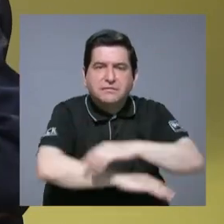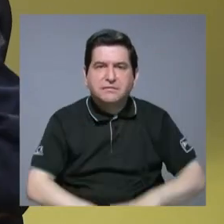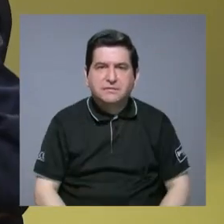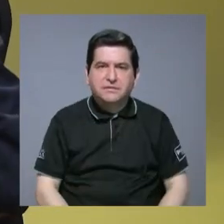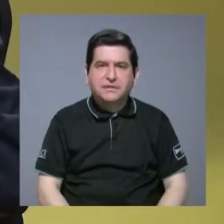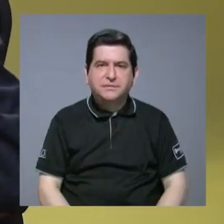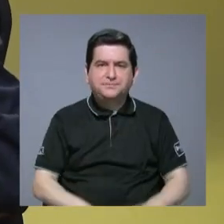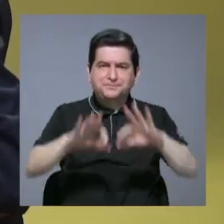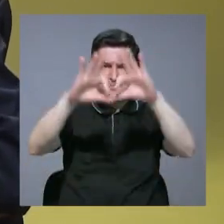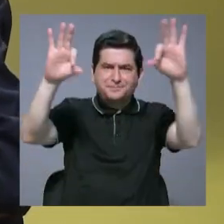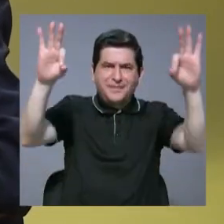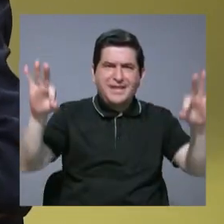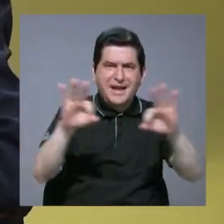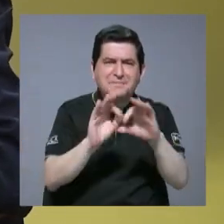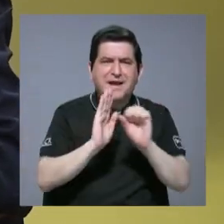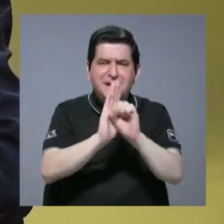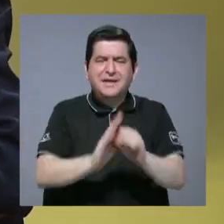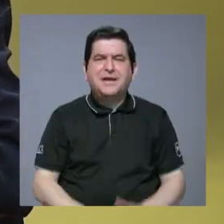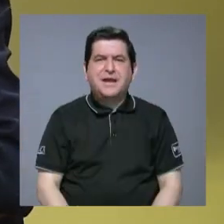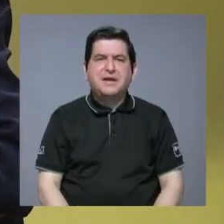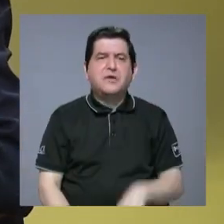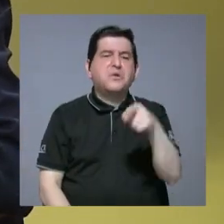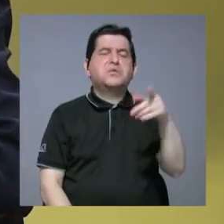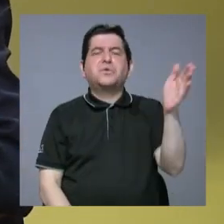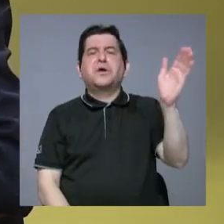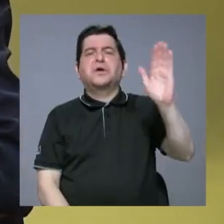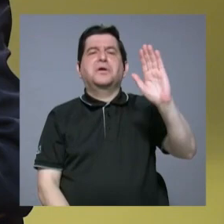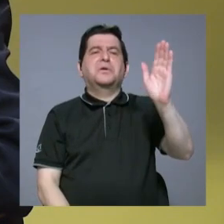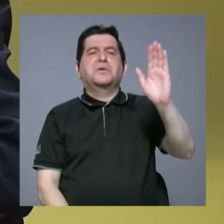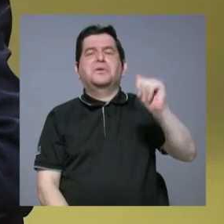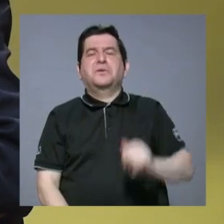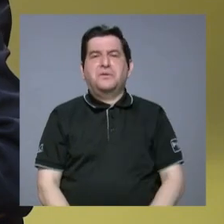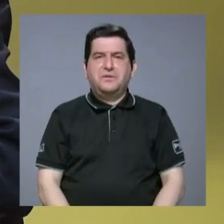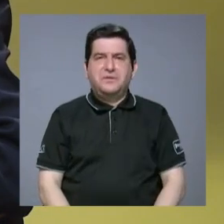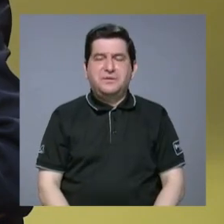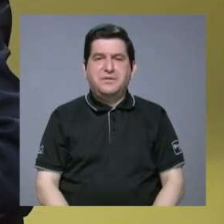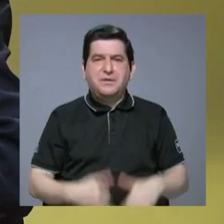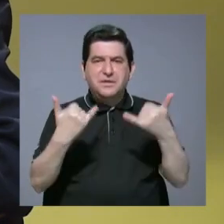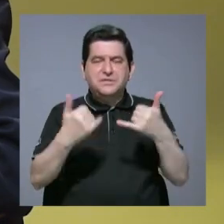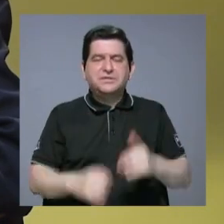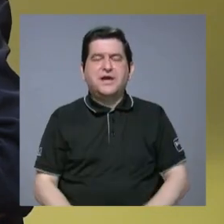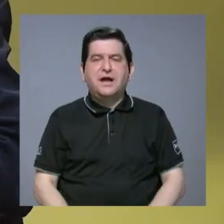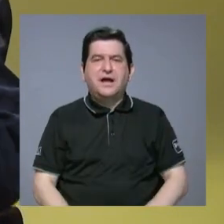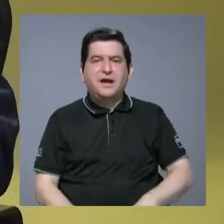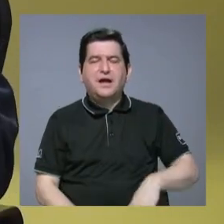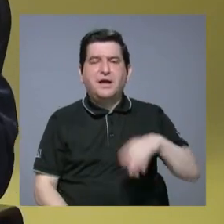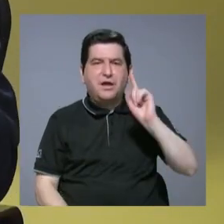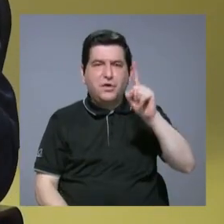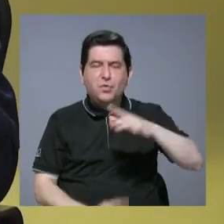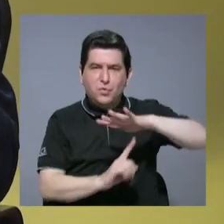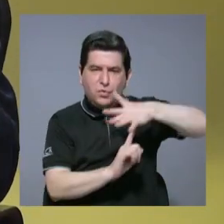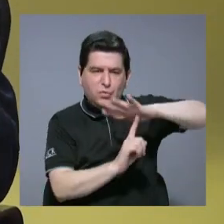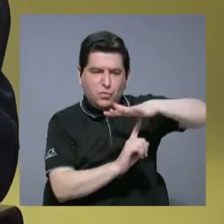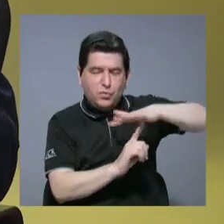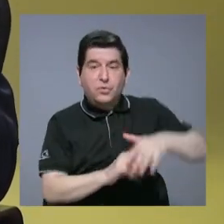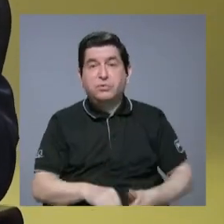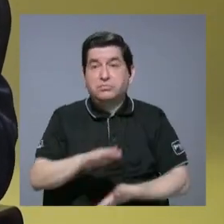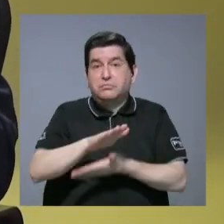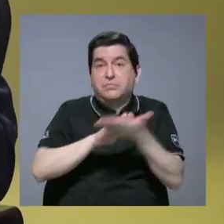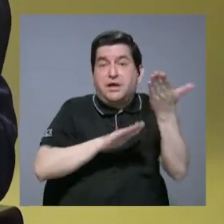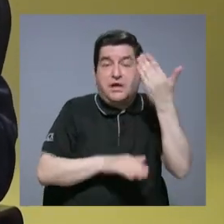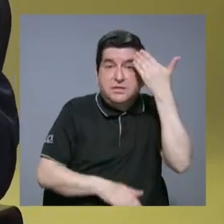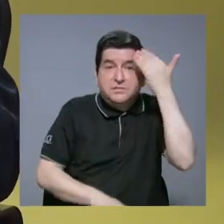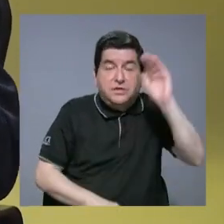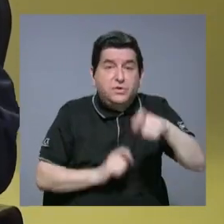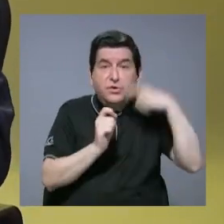esa imagen icónica que es cuando él se está despidiendo para subirse a un helicóptero que lo llevaría, yo no sé